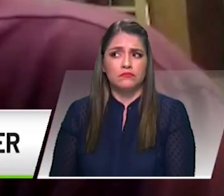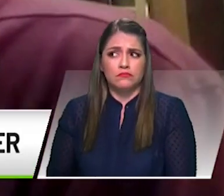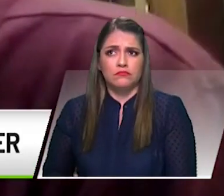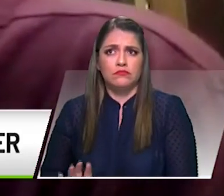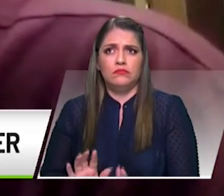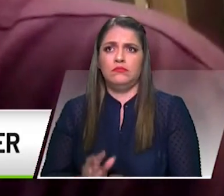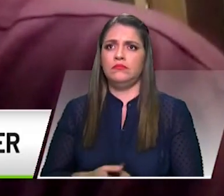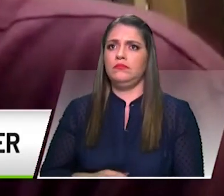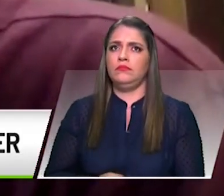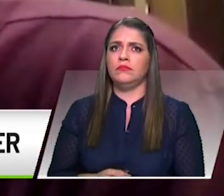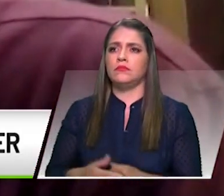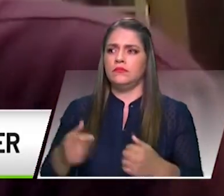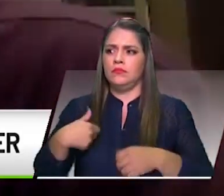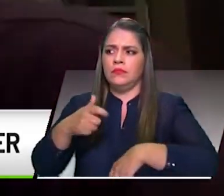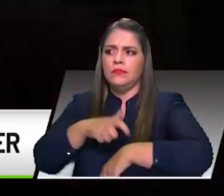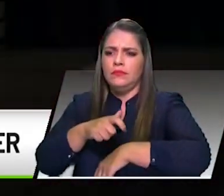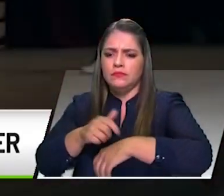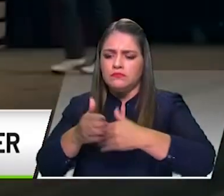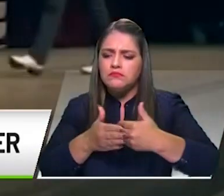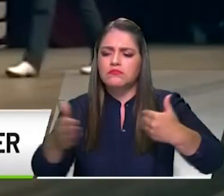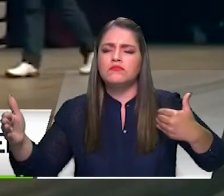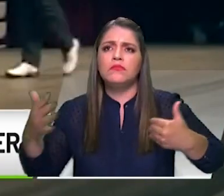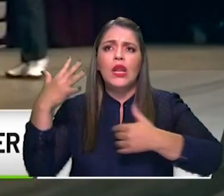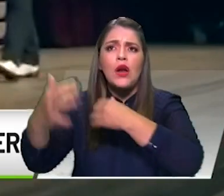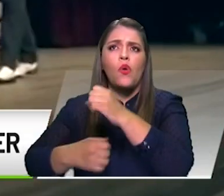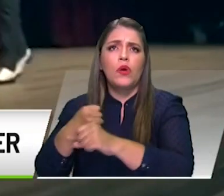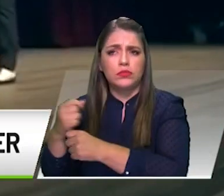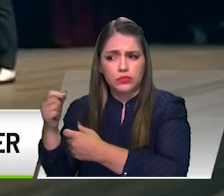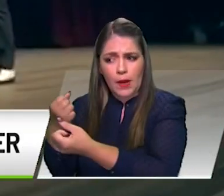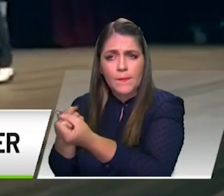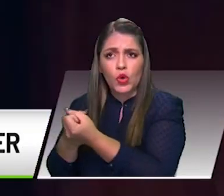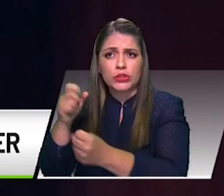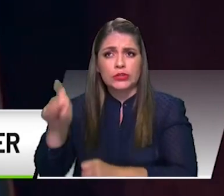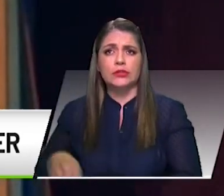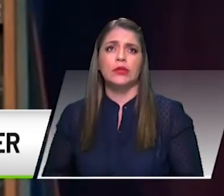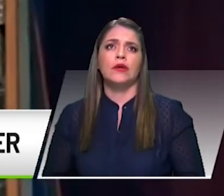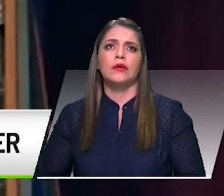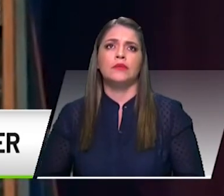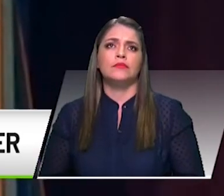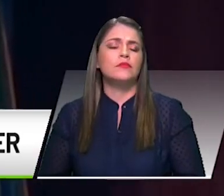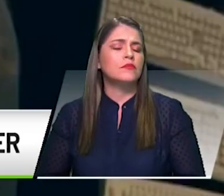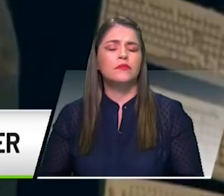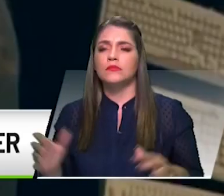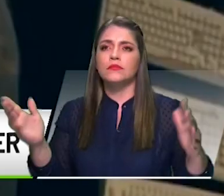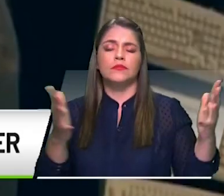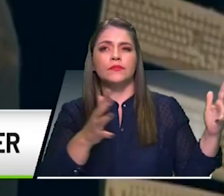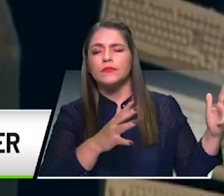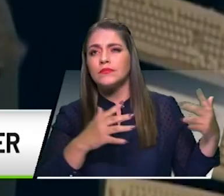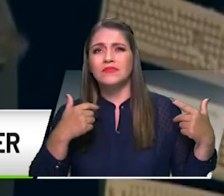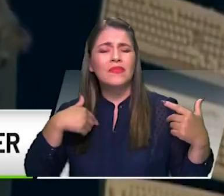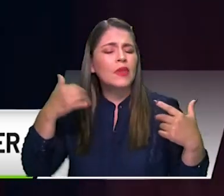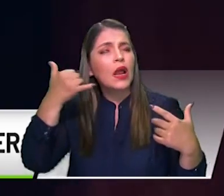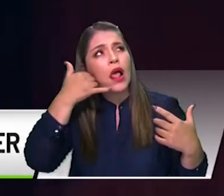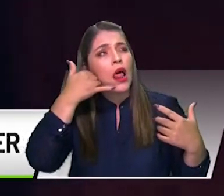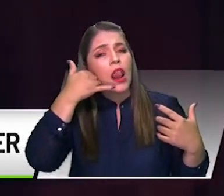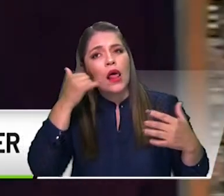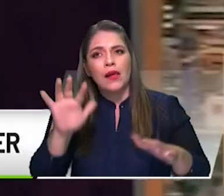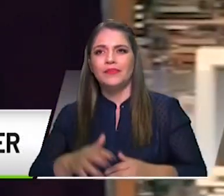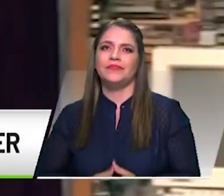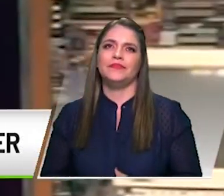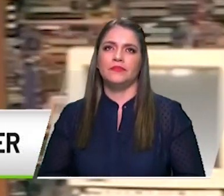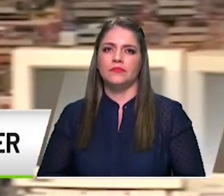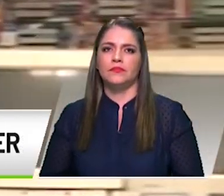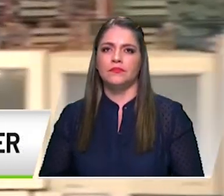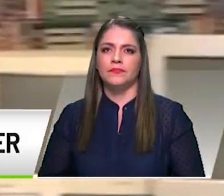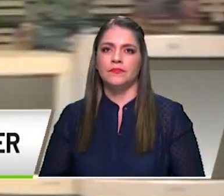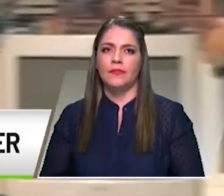planes a mediano y largo plazo. ¡Aló! ¡Aló! Sí, no, espérate que estoy buscando la señal. ¡Aló! ¡Aló!